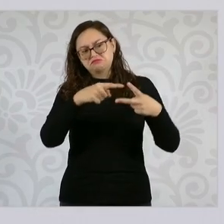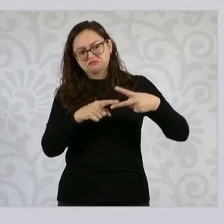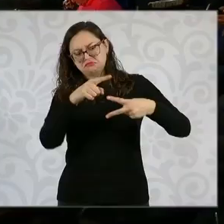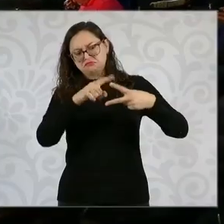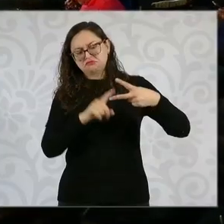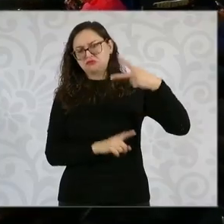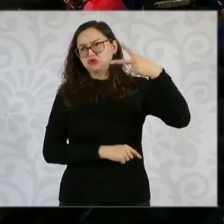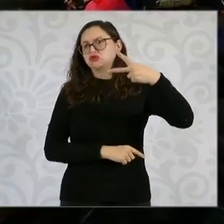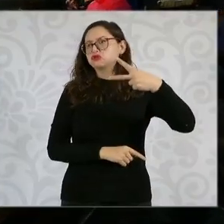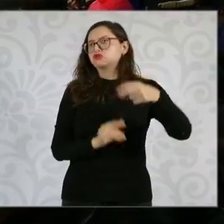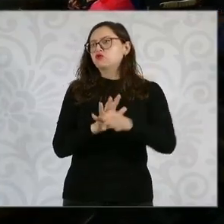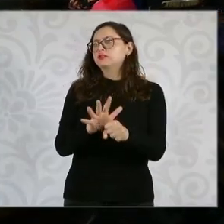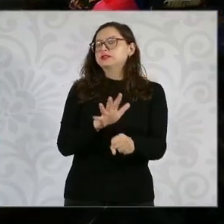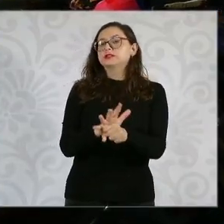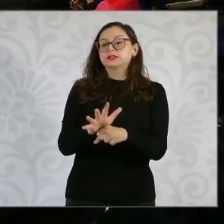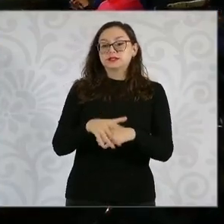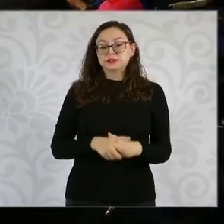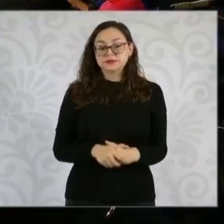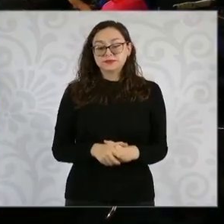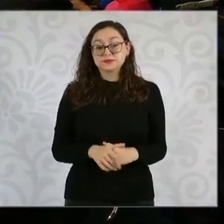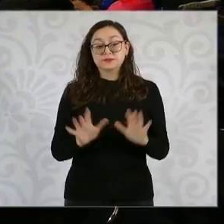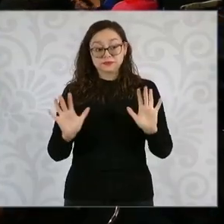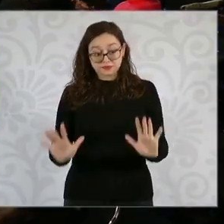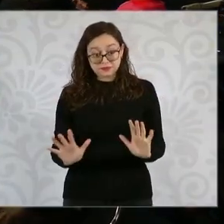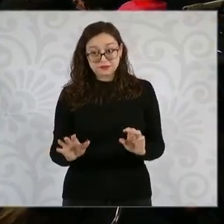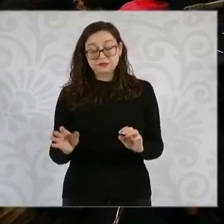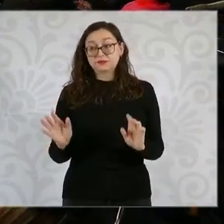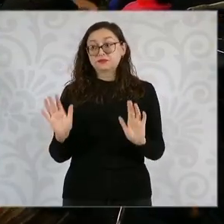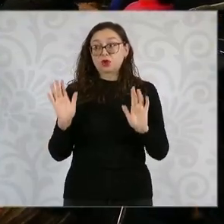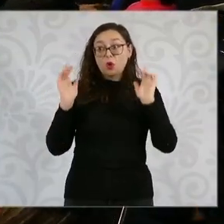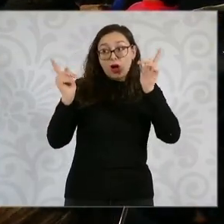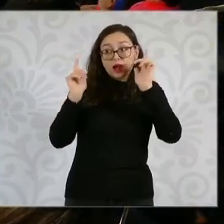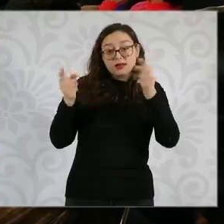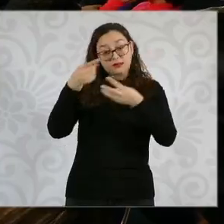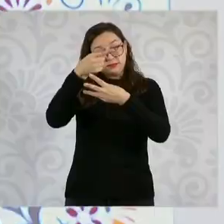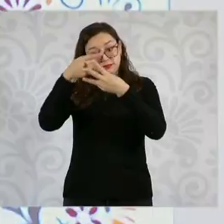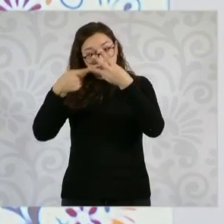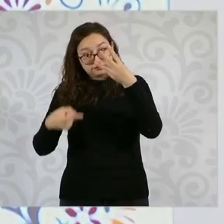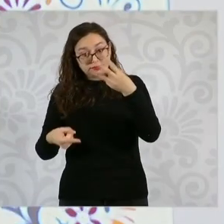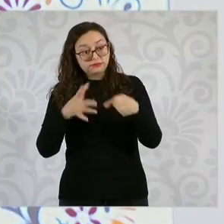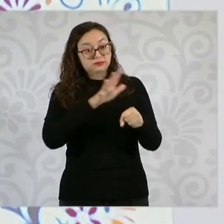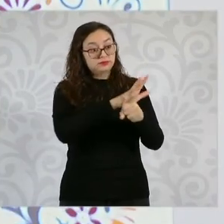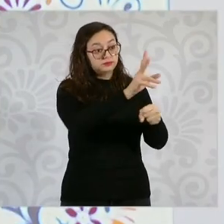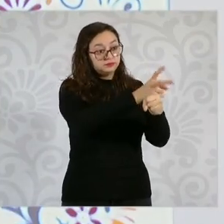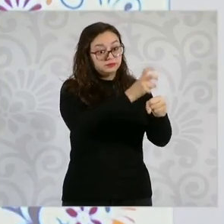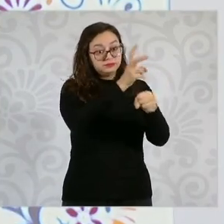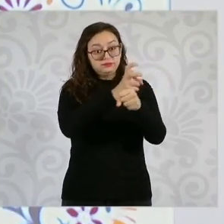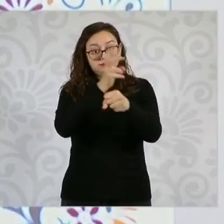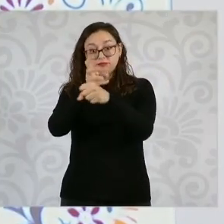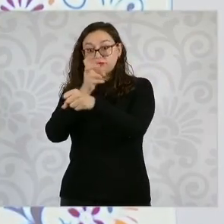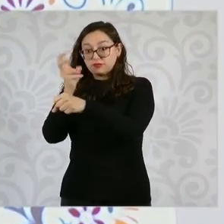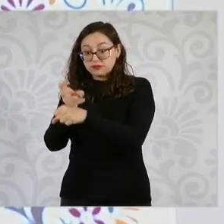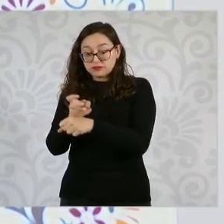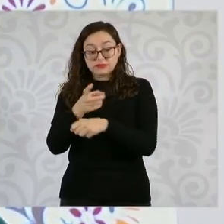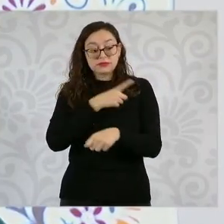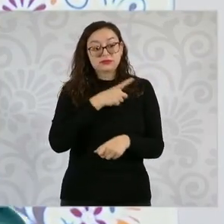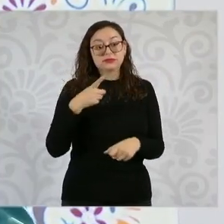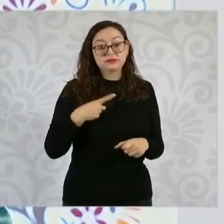convocatoria. Se emite la convocatoria. Nosotros tenemos que definir a cinco